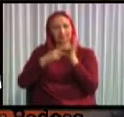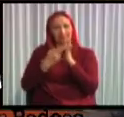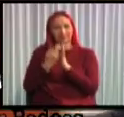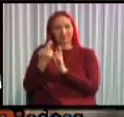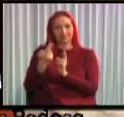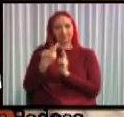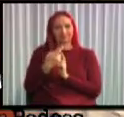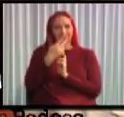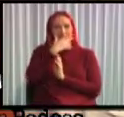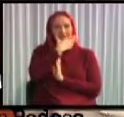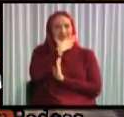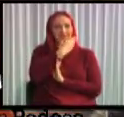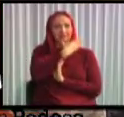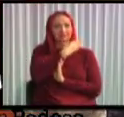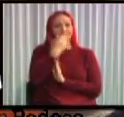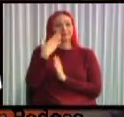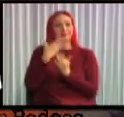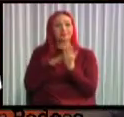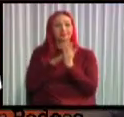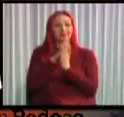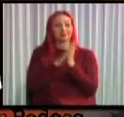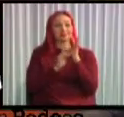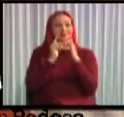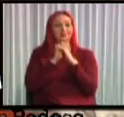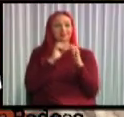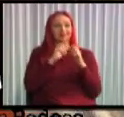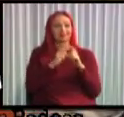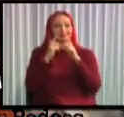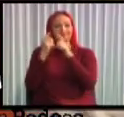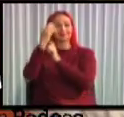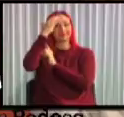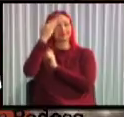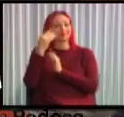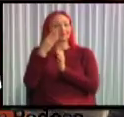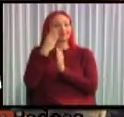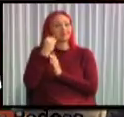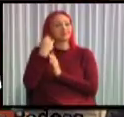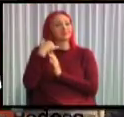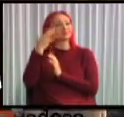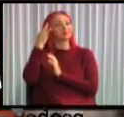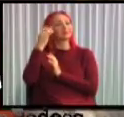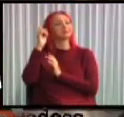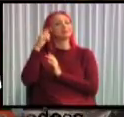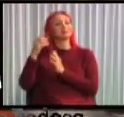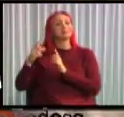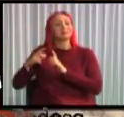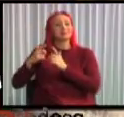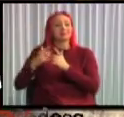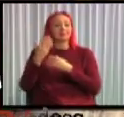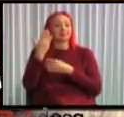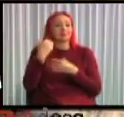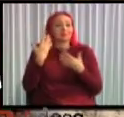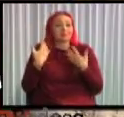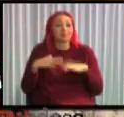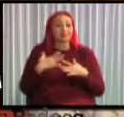nos regalaban en diciembre, y a botarla, porque los abuelos nos decían, hay que sacarla porque